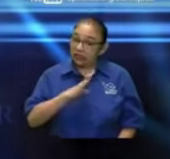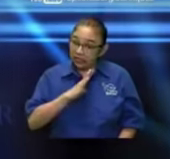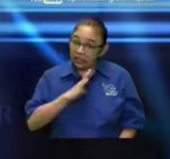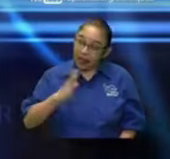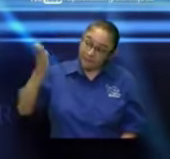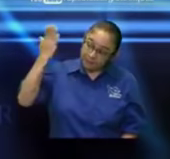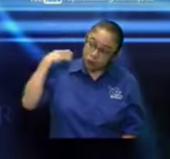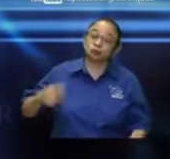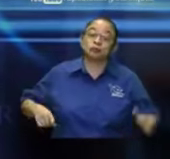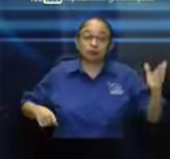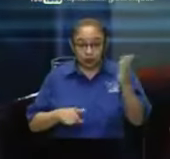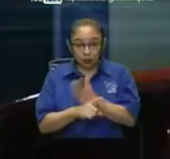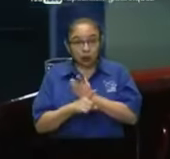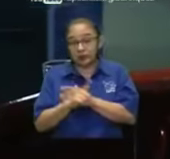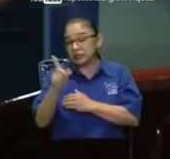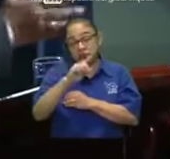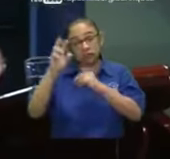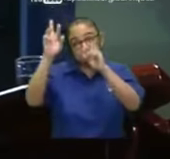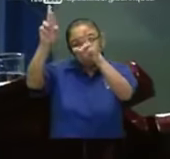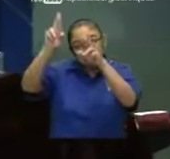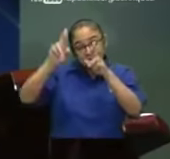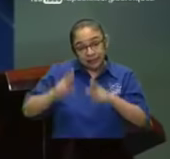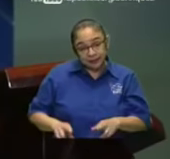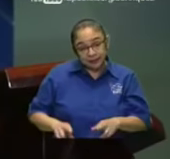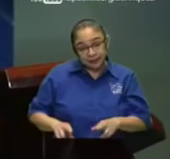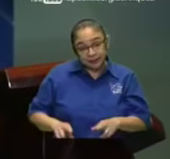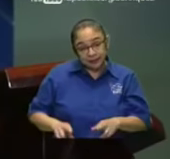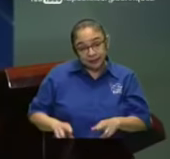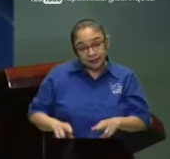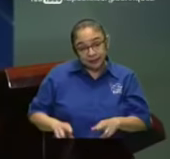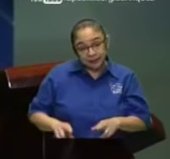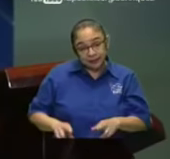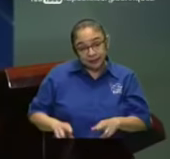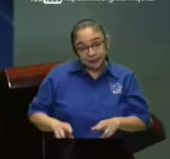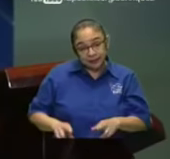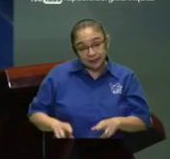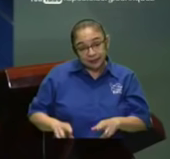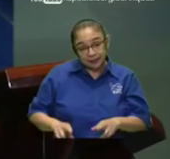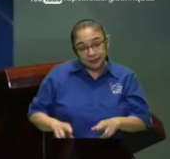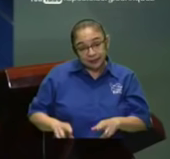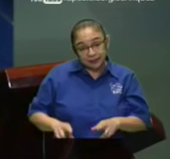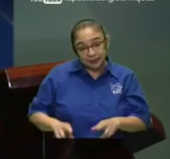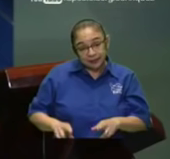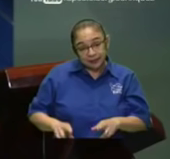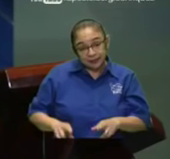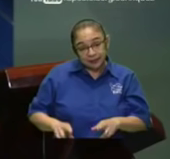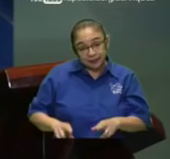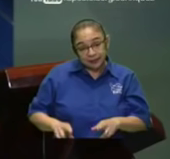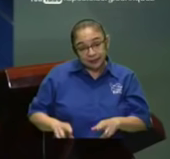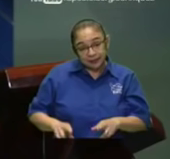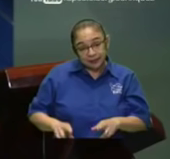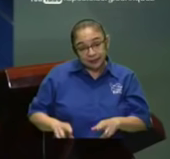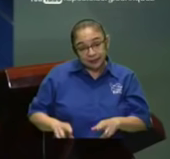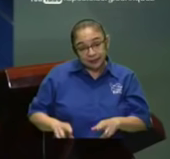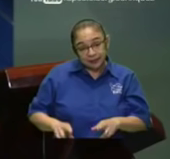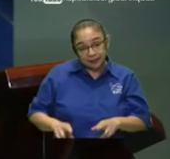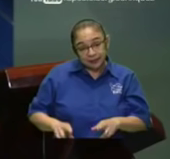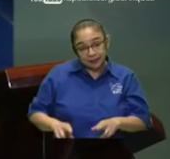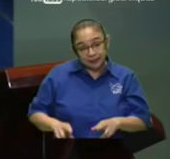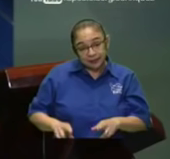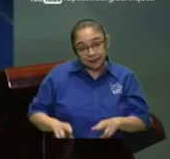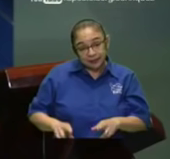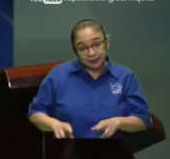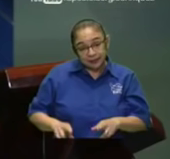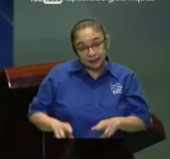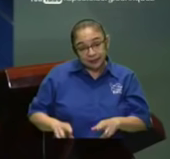poder percibir, y ese problema son los prejuicios. Cuando uno tiene un prejuicio, le cuesta percibir las cosas bien. Le voy